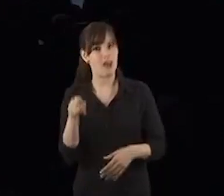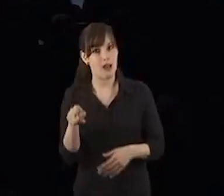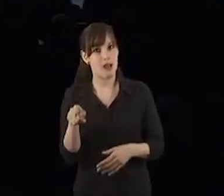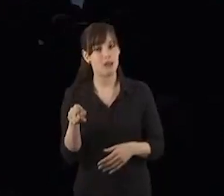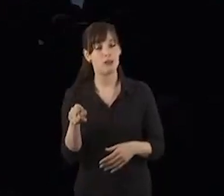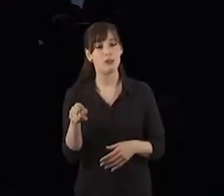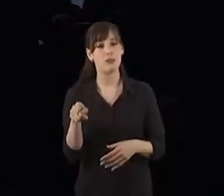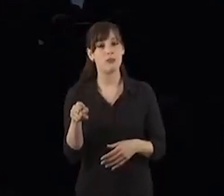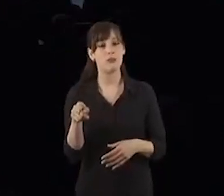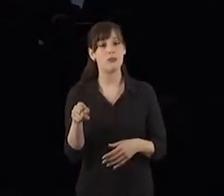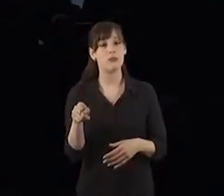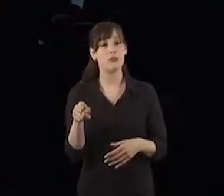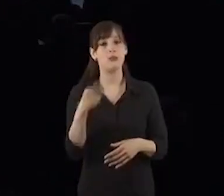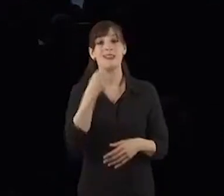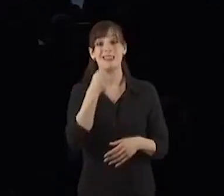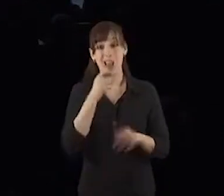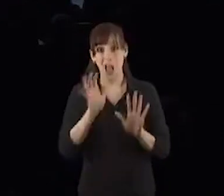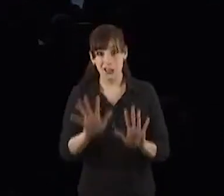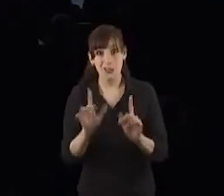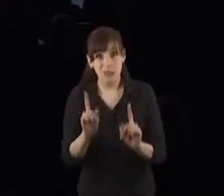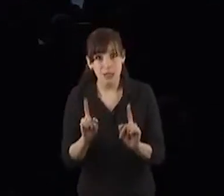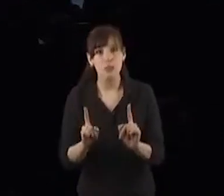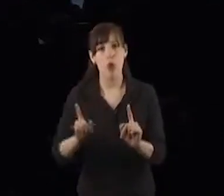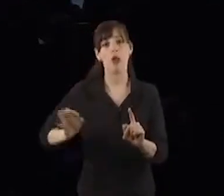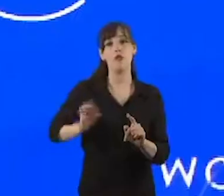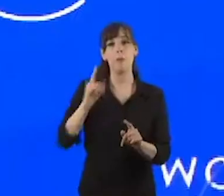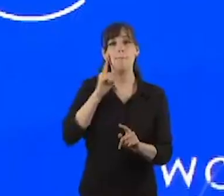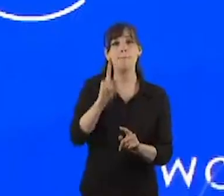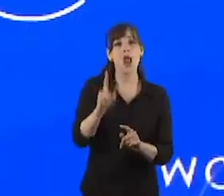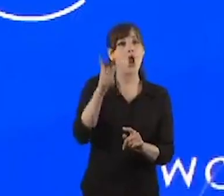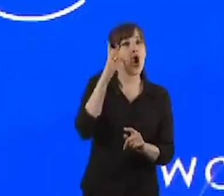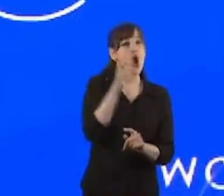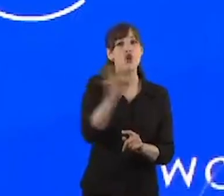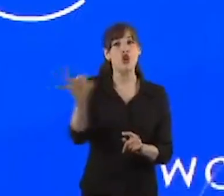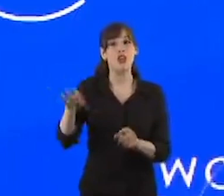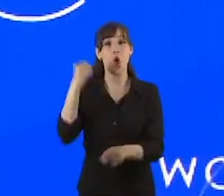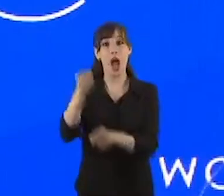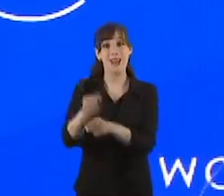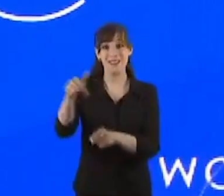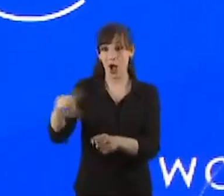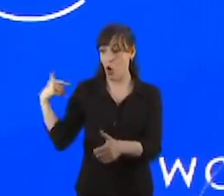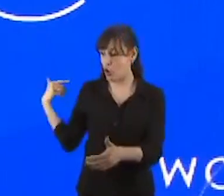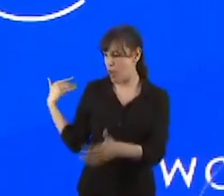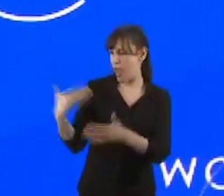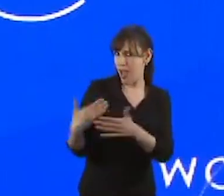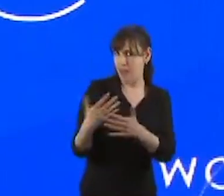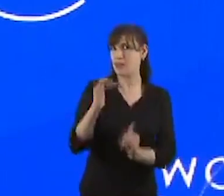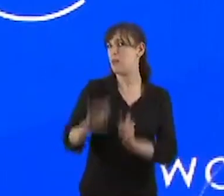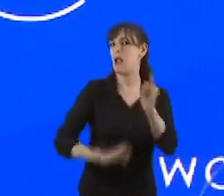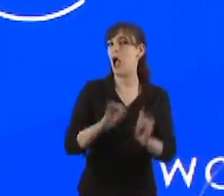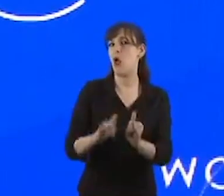el crecimiento económico desde el año 1800 hasta hoy. Fíjense qué interesante.